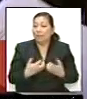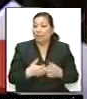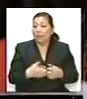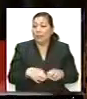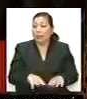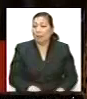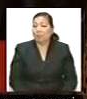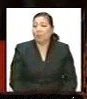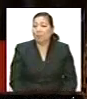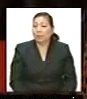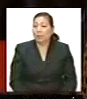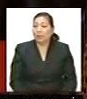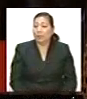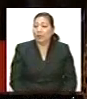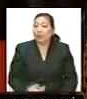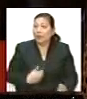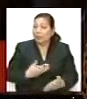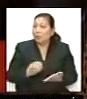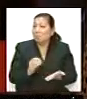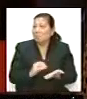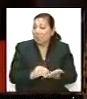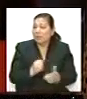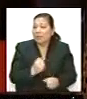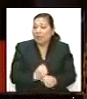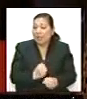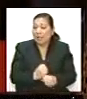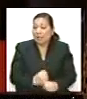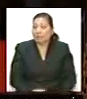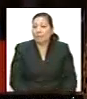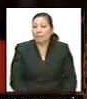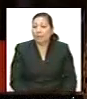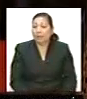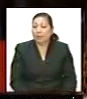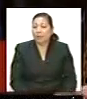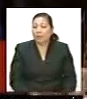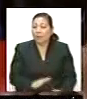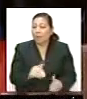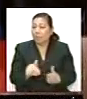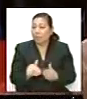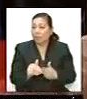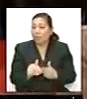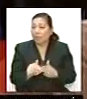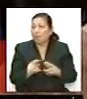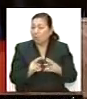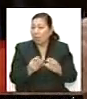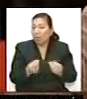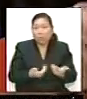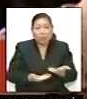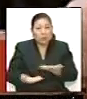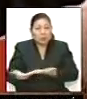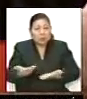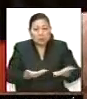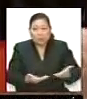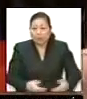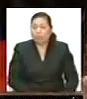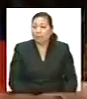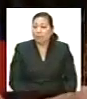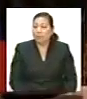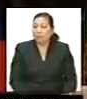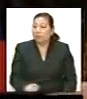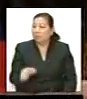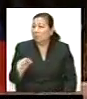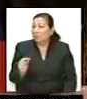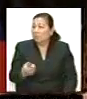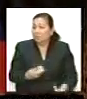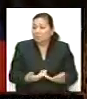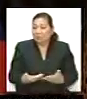industrializada, que es en realidad la que genera empleo, que es en realidad la que mueve toda la cadena de valor, desde el que vende cualquier cosa